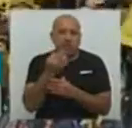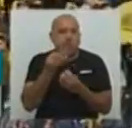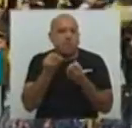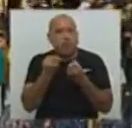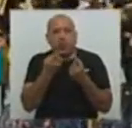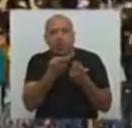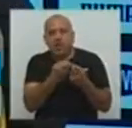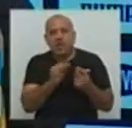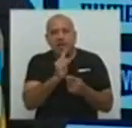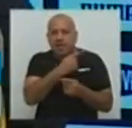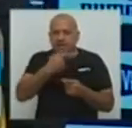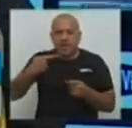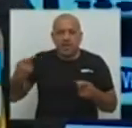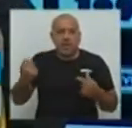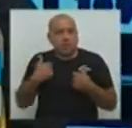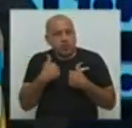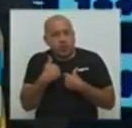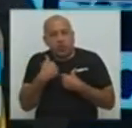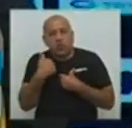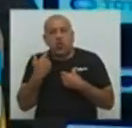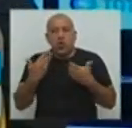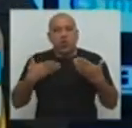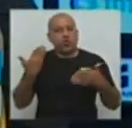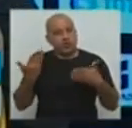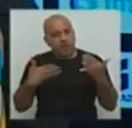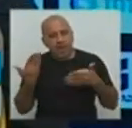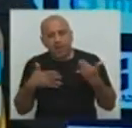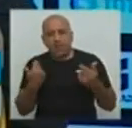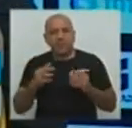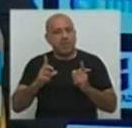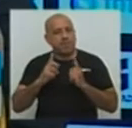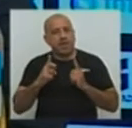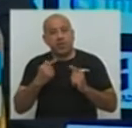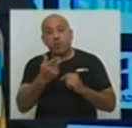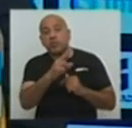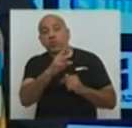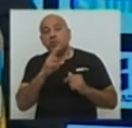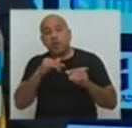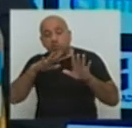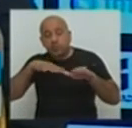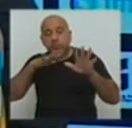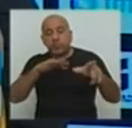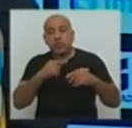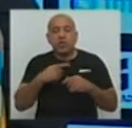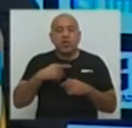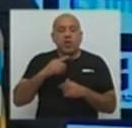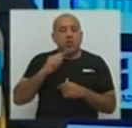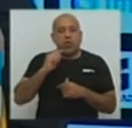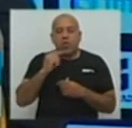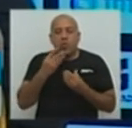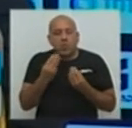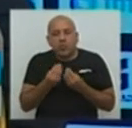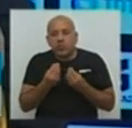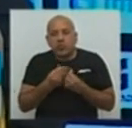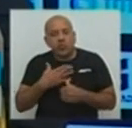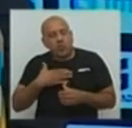semana fue muy linda para nosotros la vivimos muy acompañados la vivimos con mucho cariño y con mucha